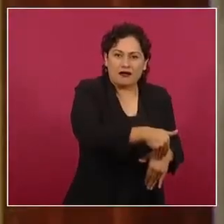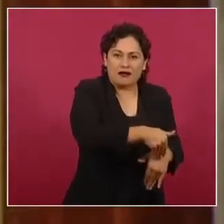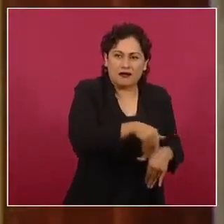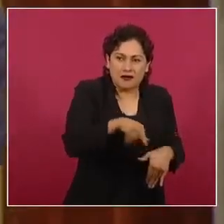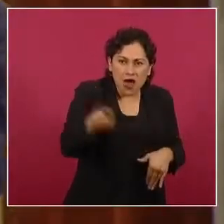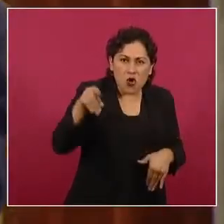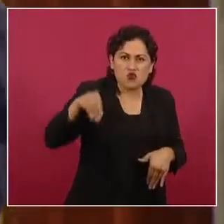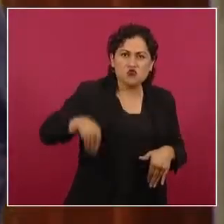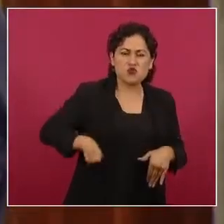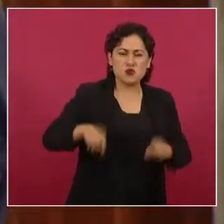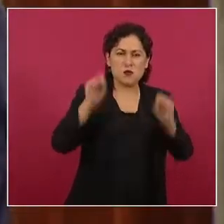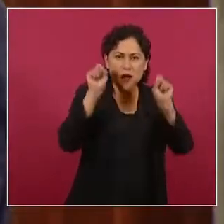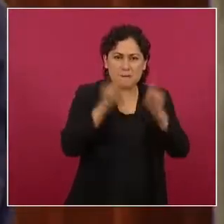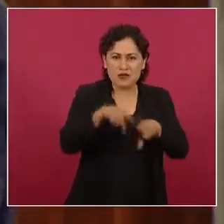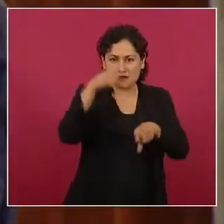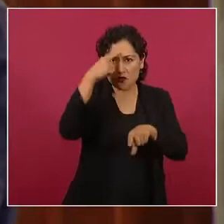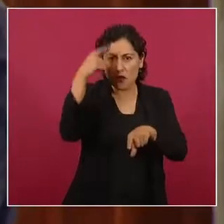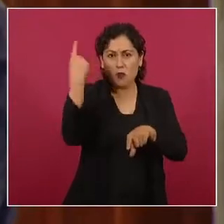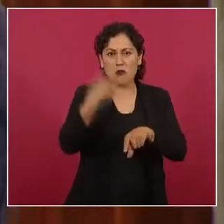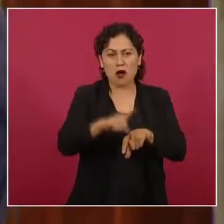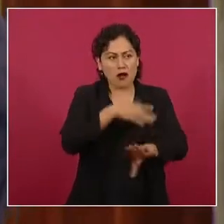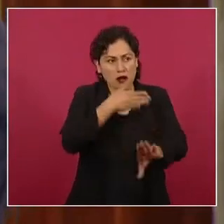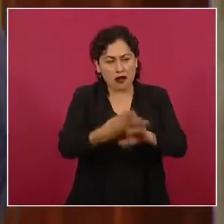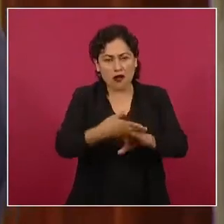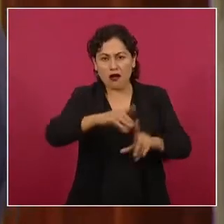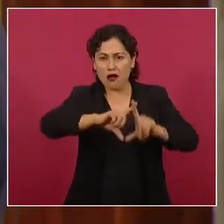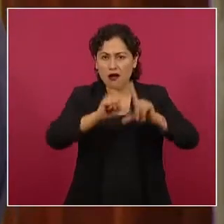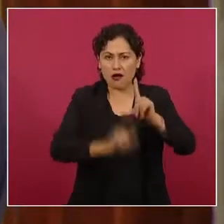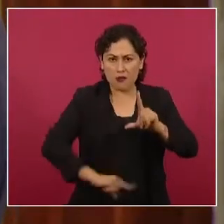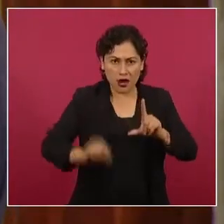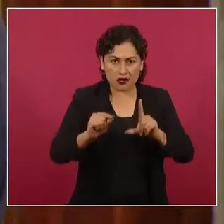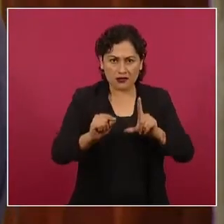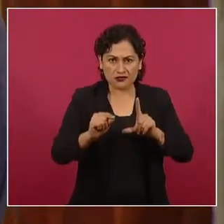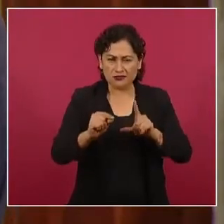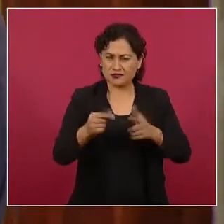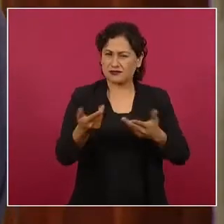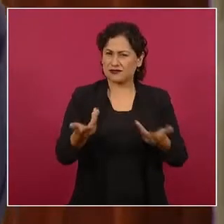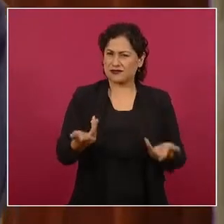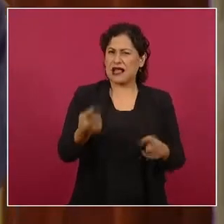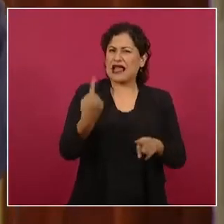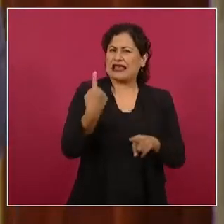solo para beneficio de intereses